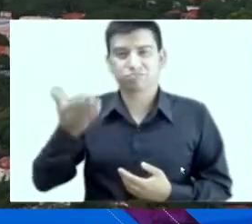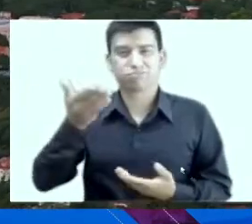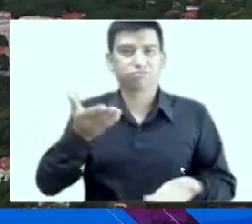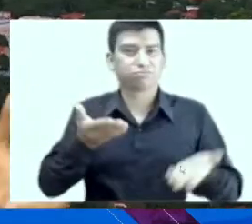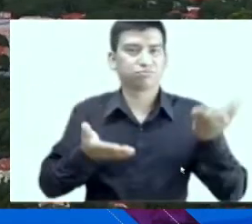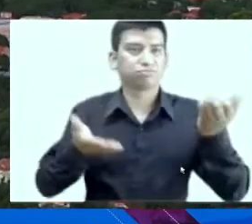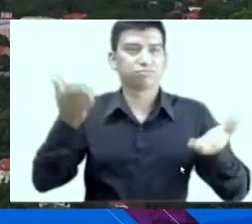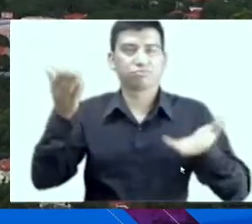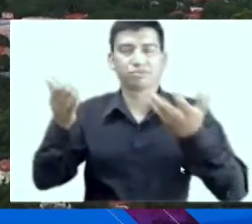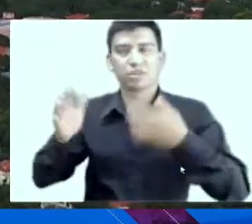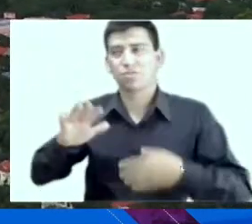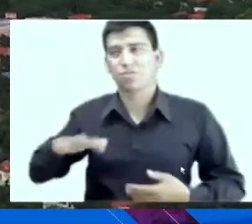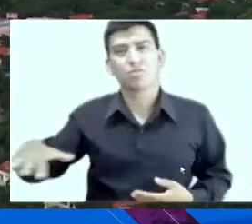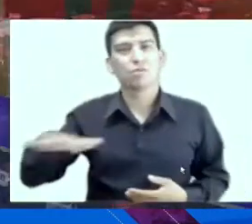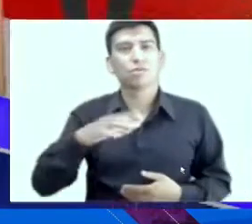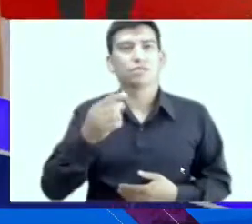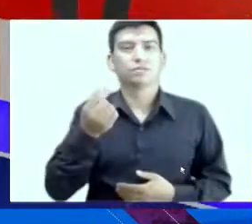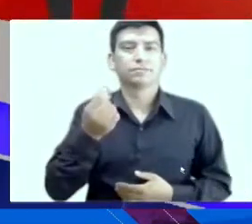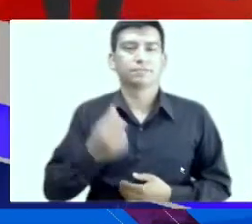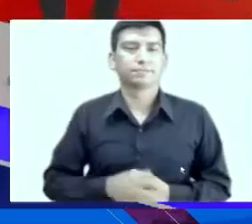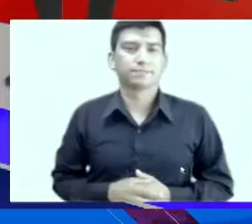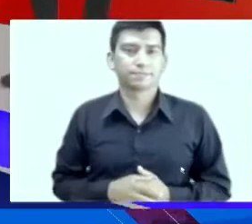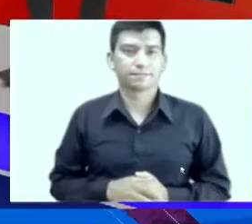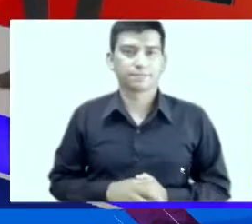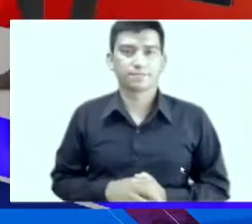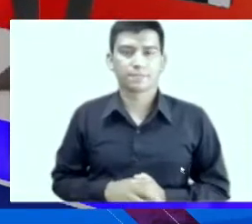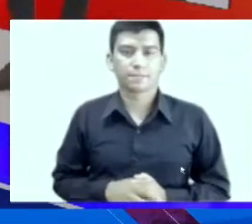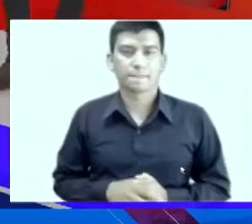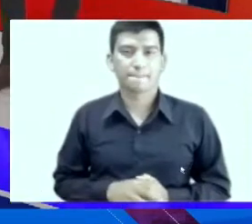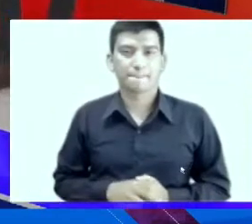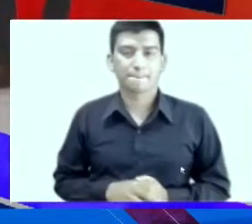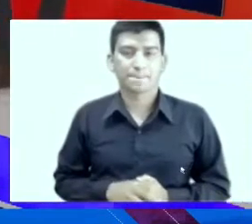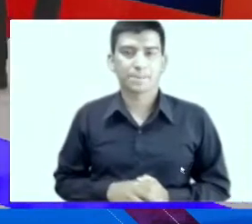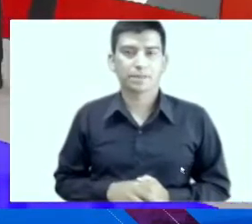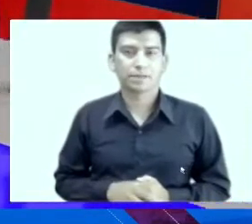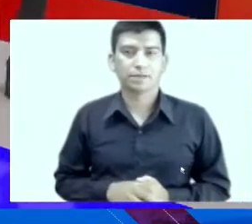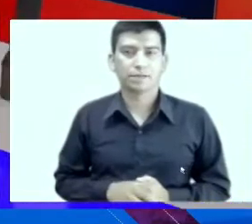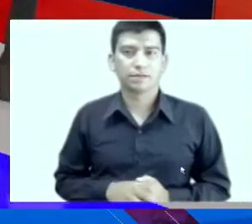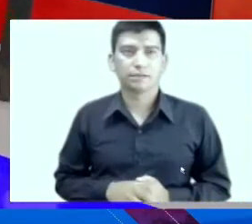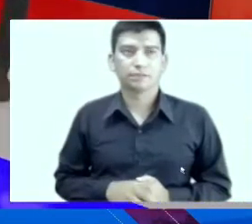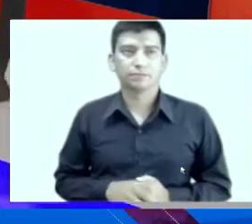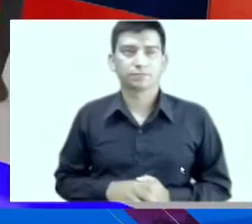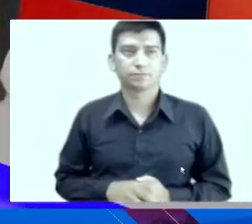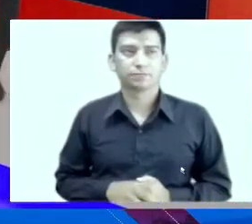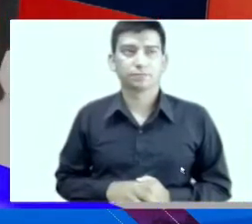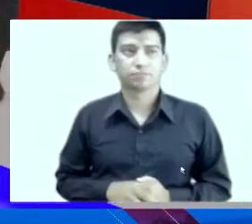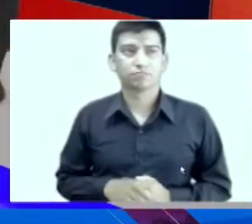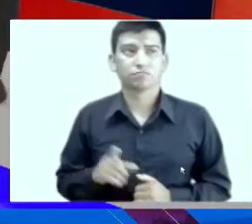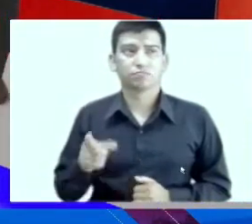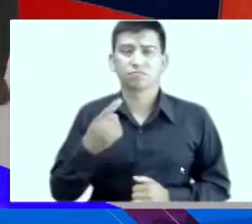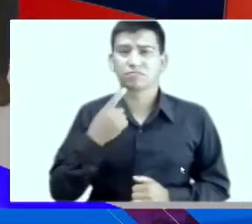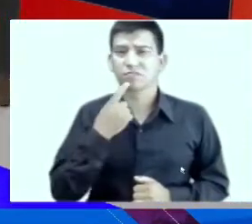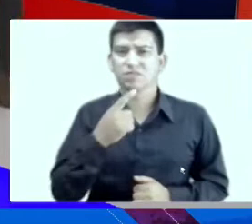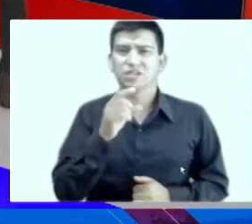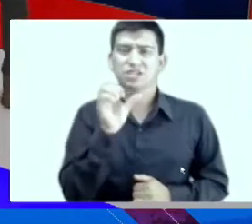la gasolina impacta toda la economía. Fíjate vos, inflación en la economía total. Claro, fíjate vos, que se habla incluso acá ya de 600 guaraníes de aumento en el